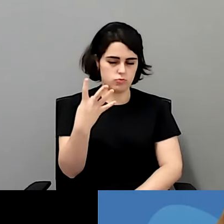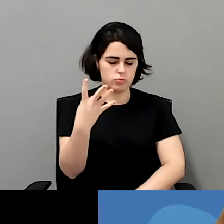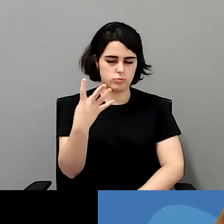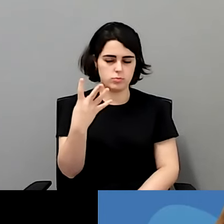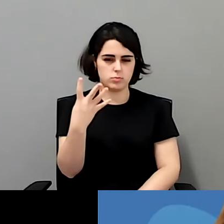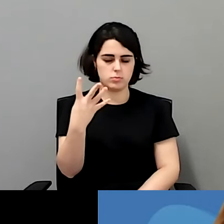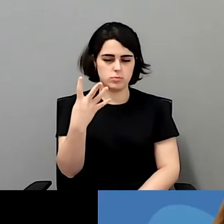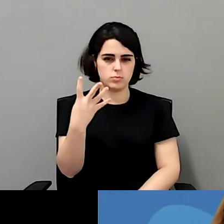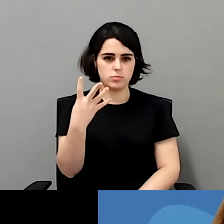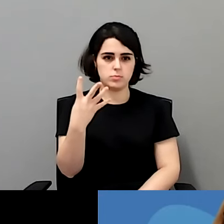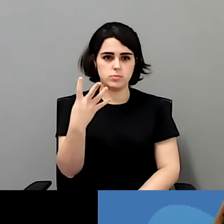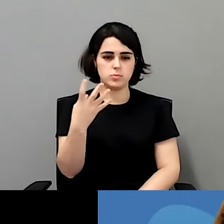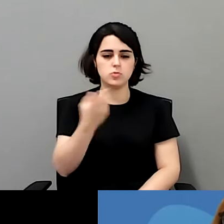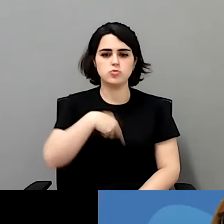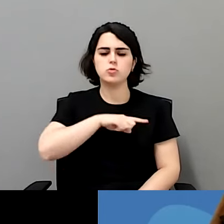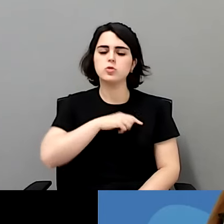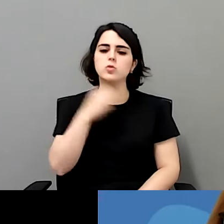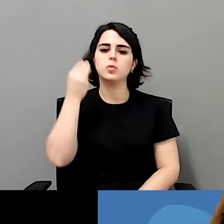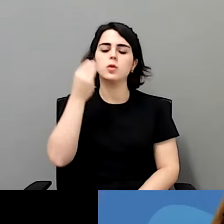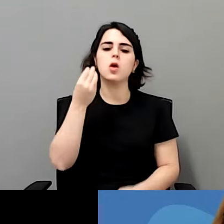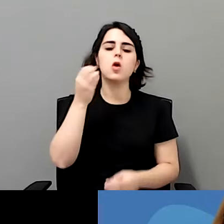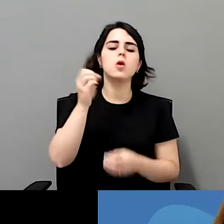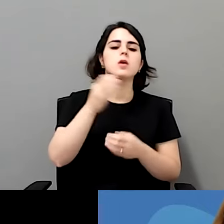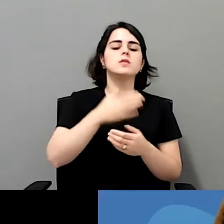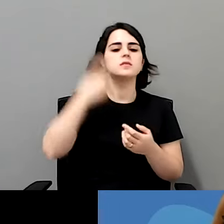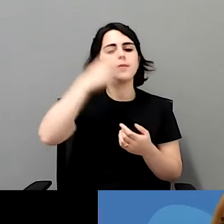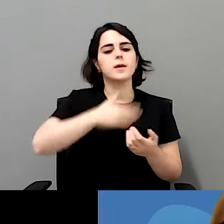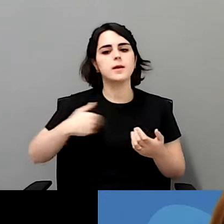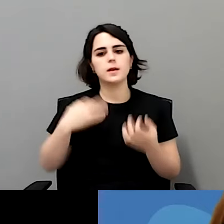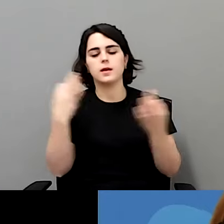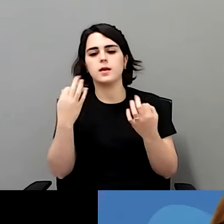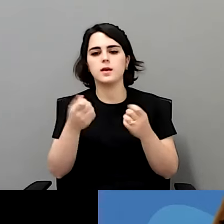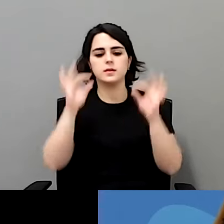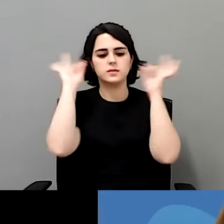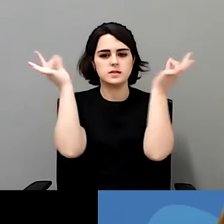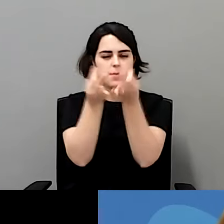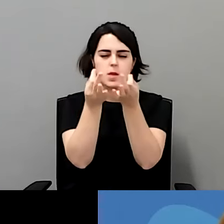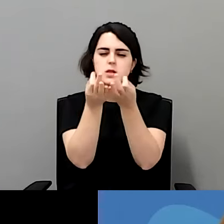en la que queremos que valoréis pues, qué os ha parecido el seminario en general. Ya sabéis que es muy